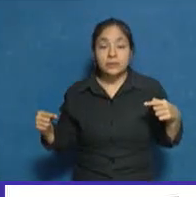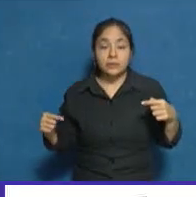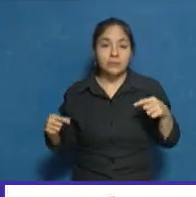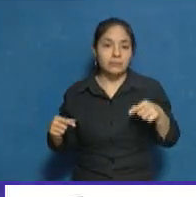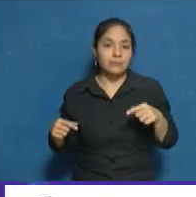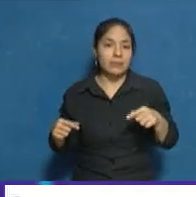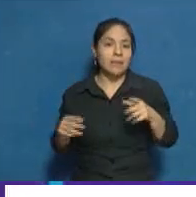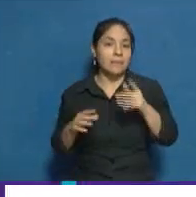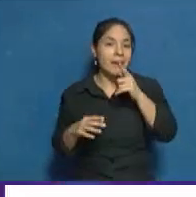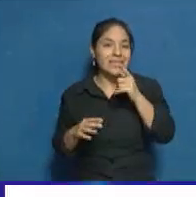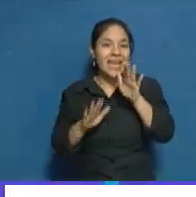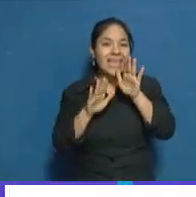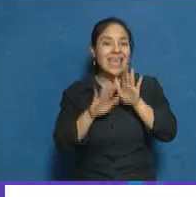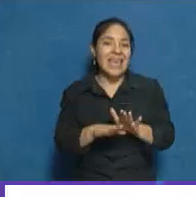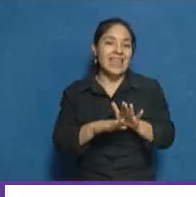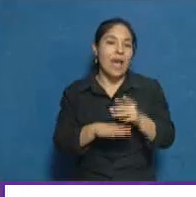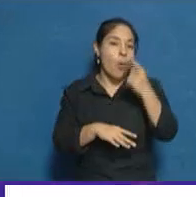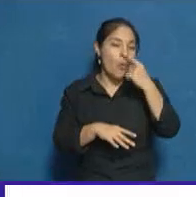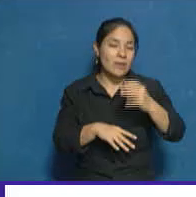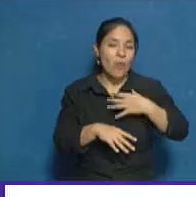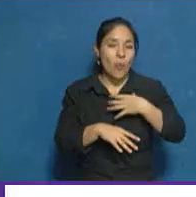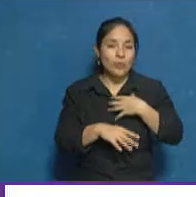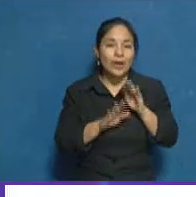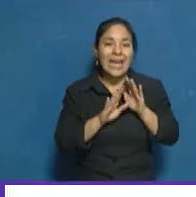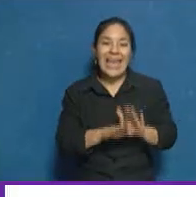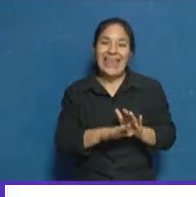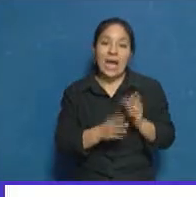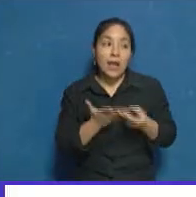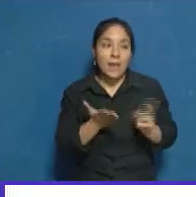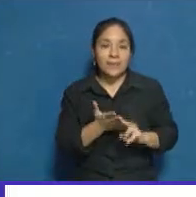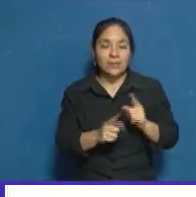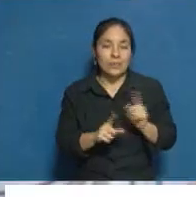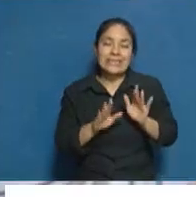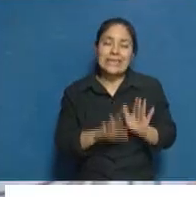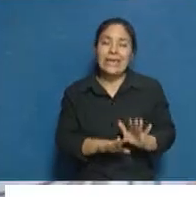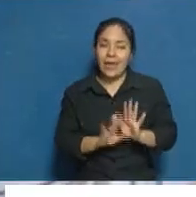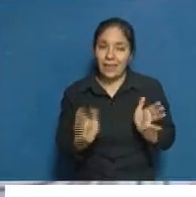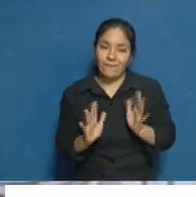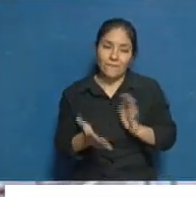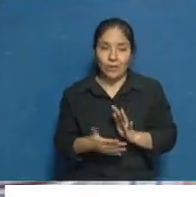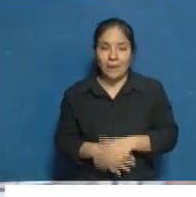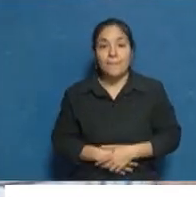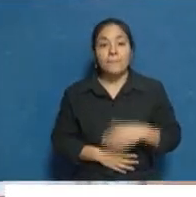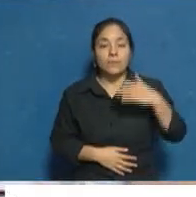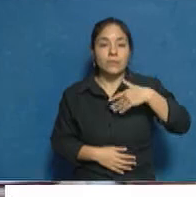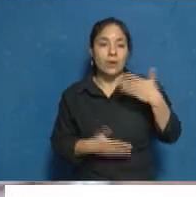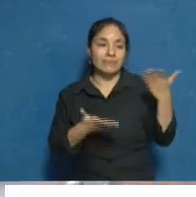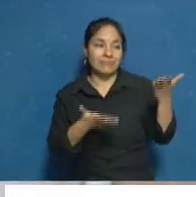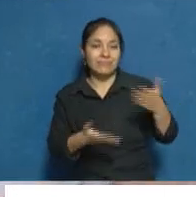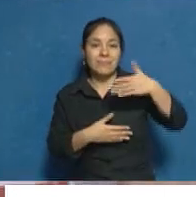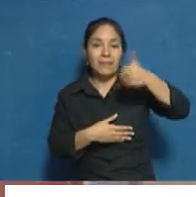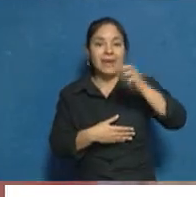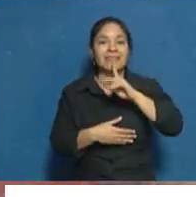hace una permanencia en el último grado cursado. Muchas gracias, Marta. Dani, entonces hasta allí la palabra de Marta D'Angelo, como